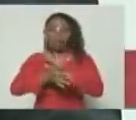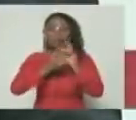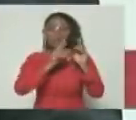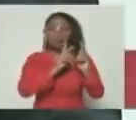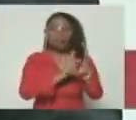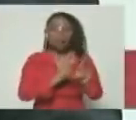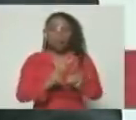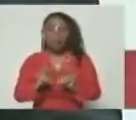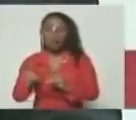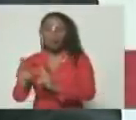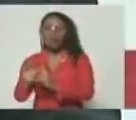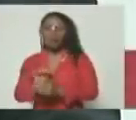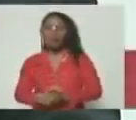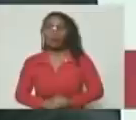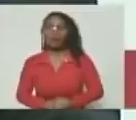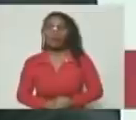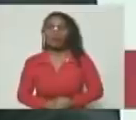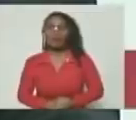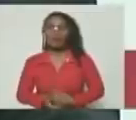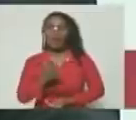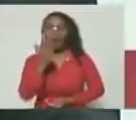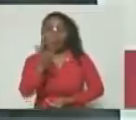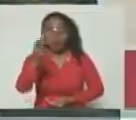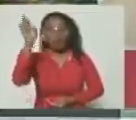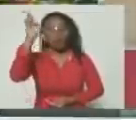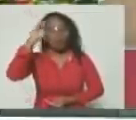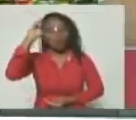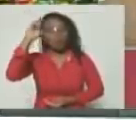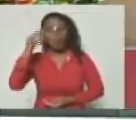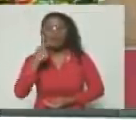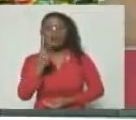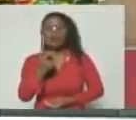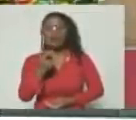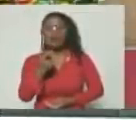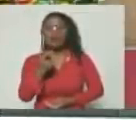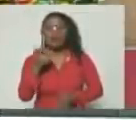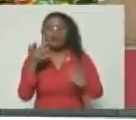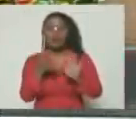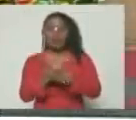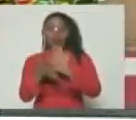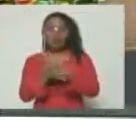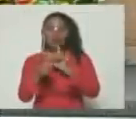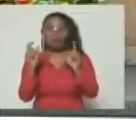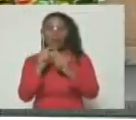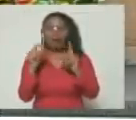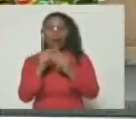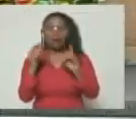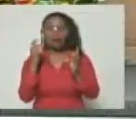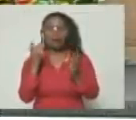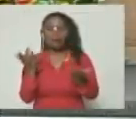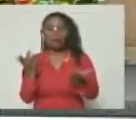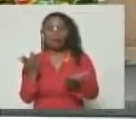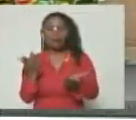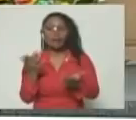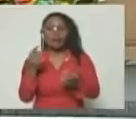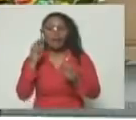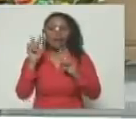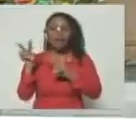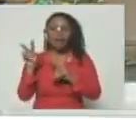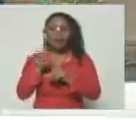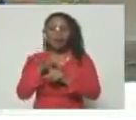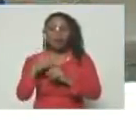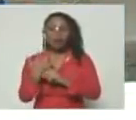planificación. Usted tenía razón en lo que hacía, la crítica. Y bueno, había una situación